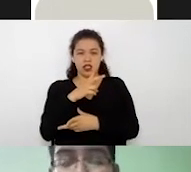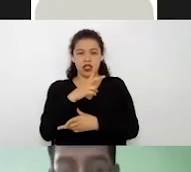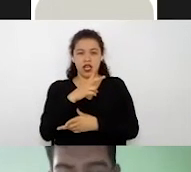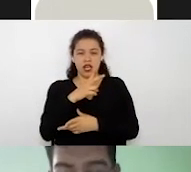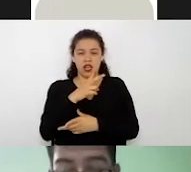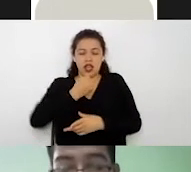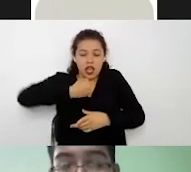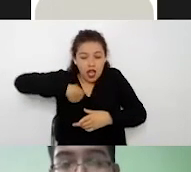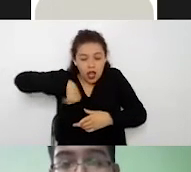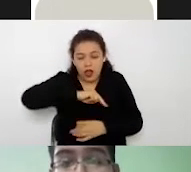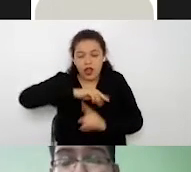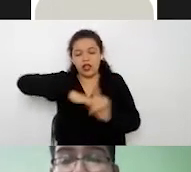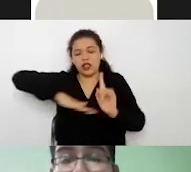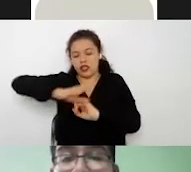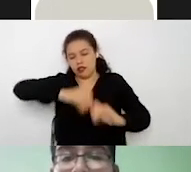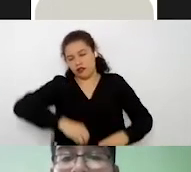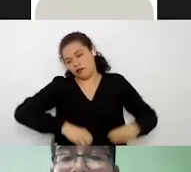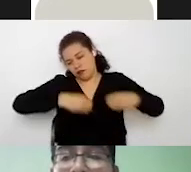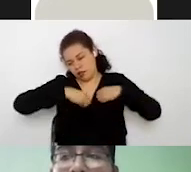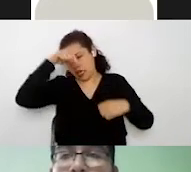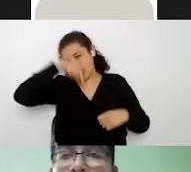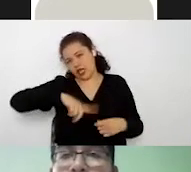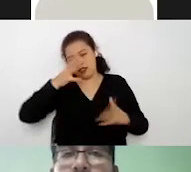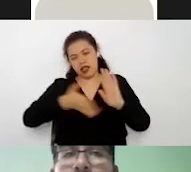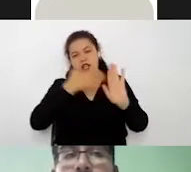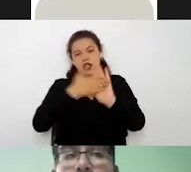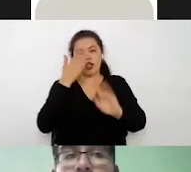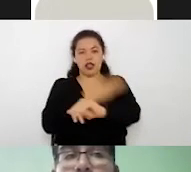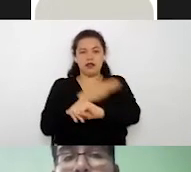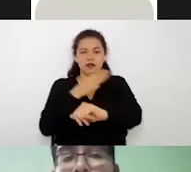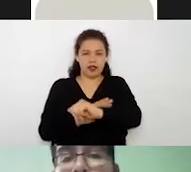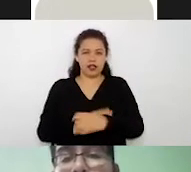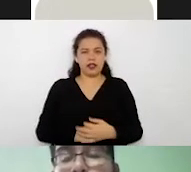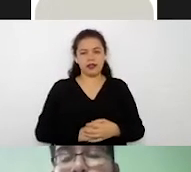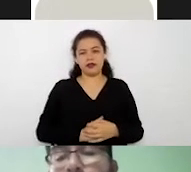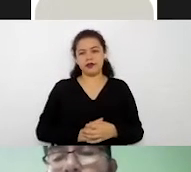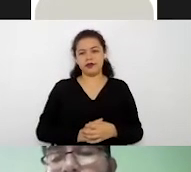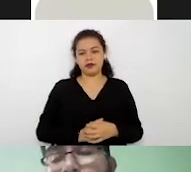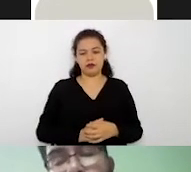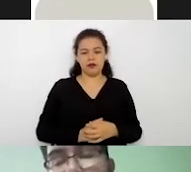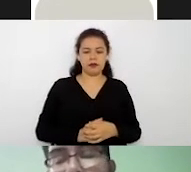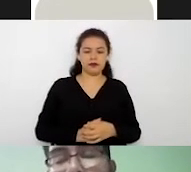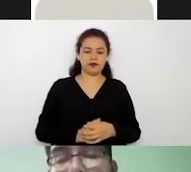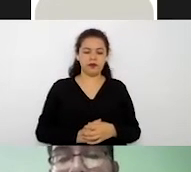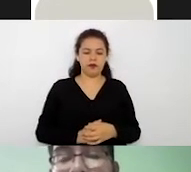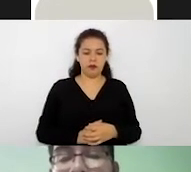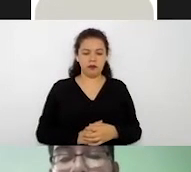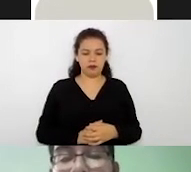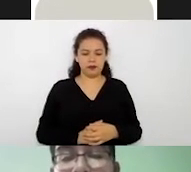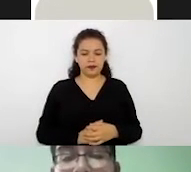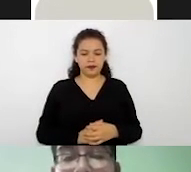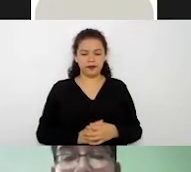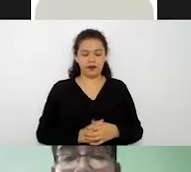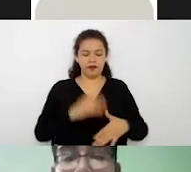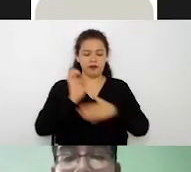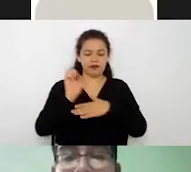las construcciones que les comento que son de madera. Entonces, muchas veces en experiencia y